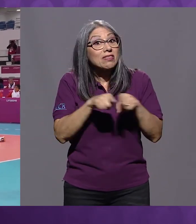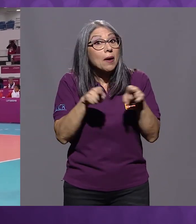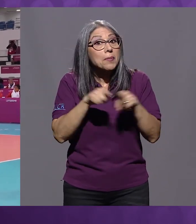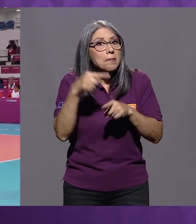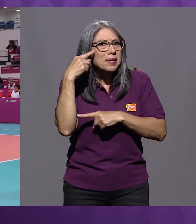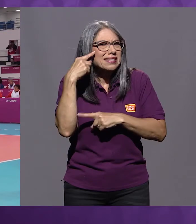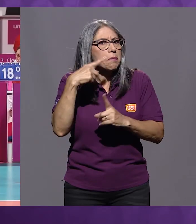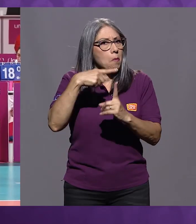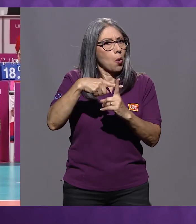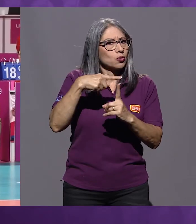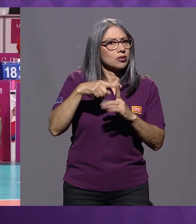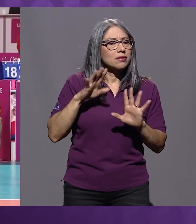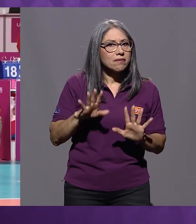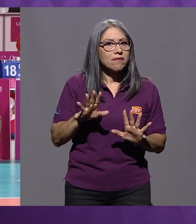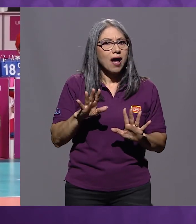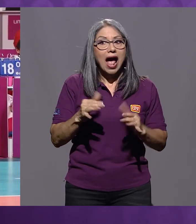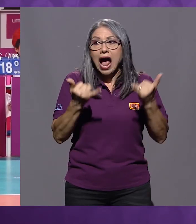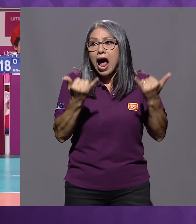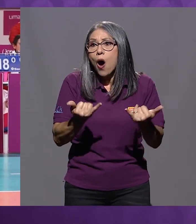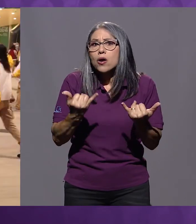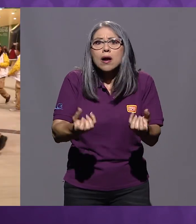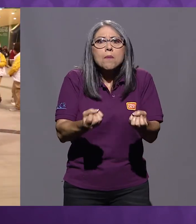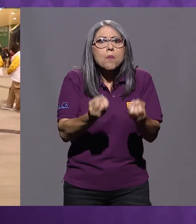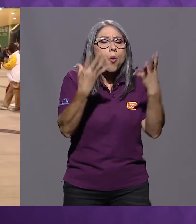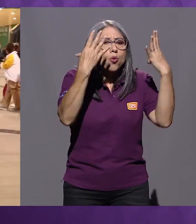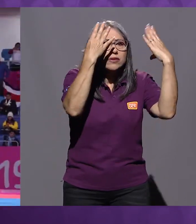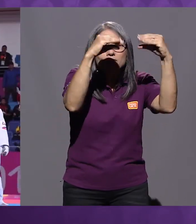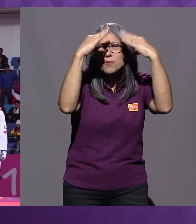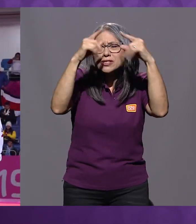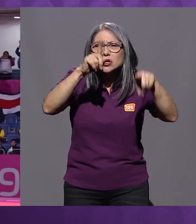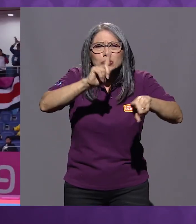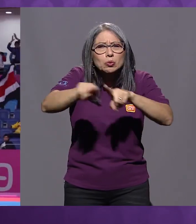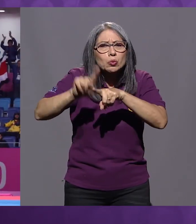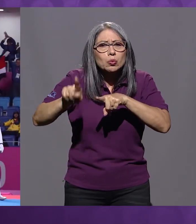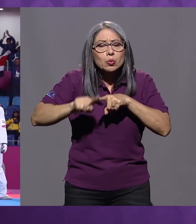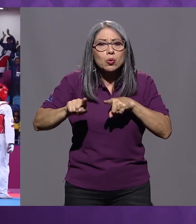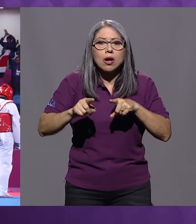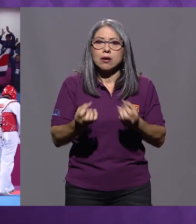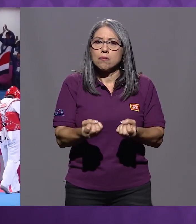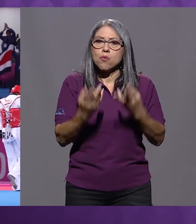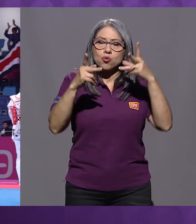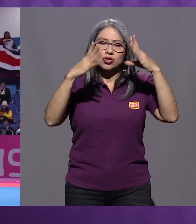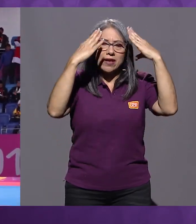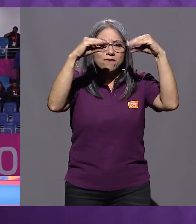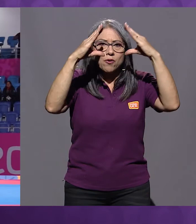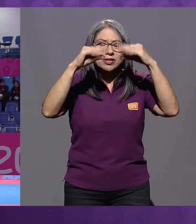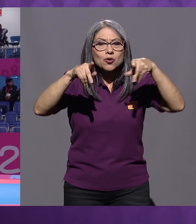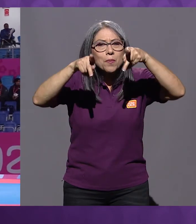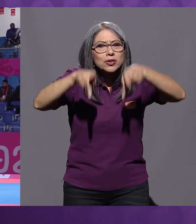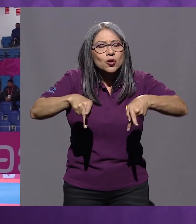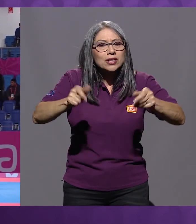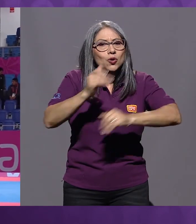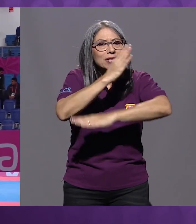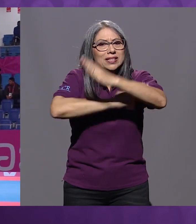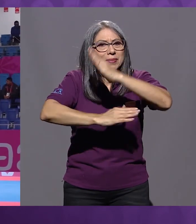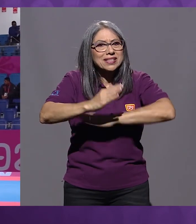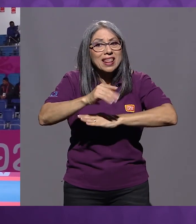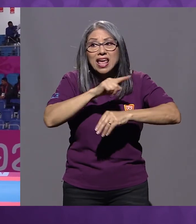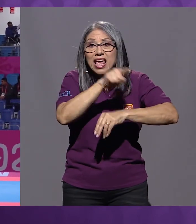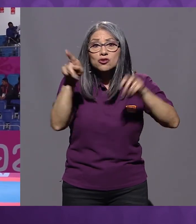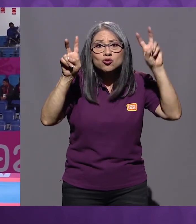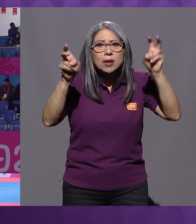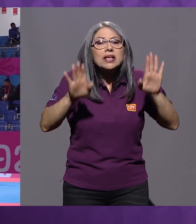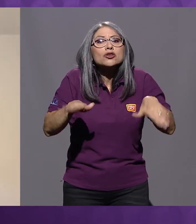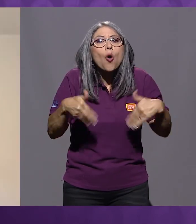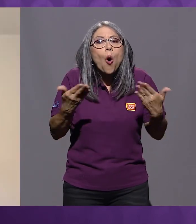tanta información disponible en este momento, hay mucha información sobre personas con discapacidad, cómo tratar estos temas que existen